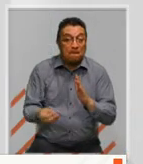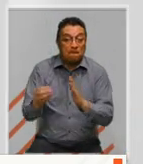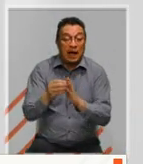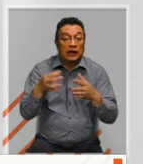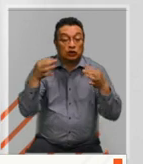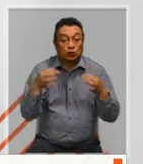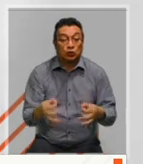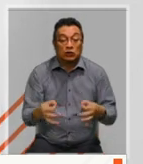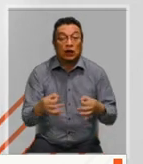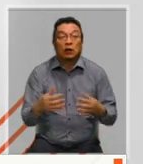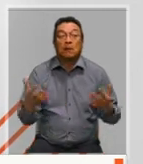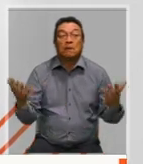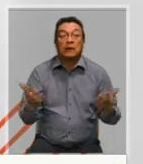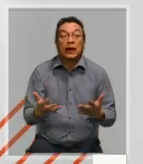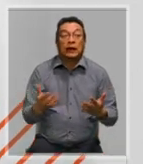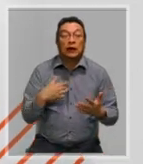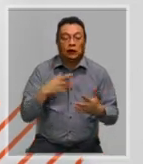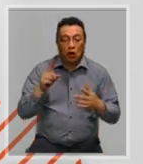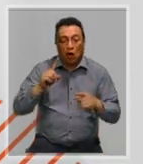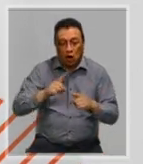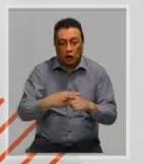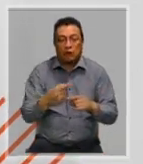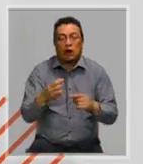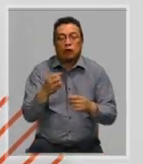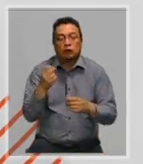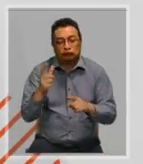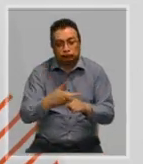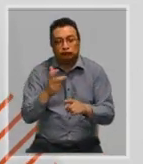para que no haya un undécimo robo